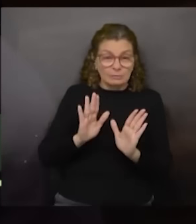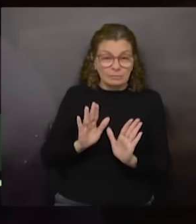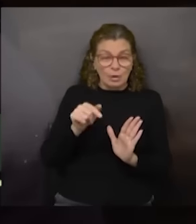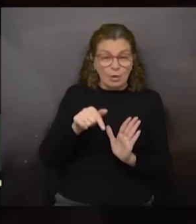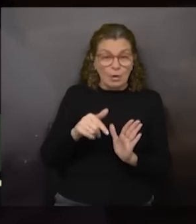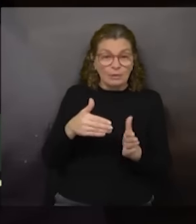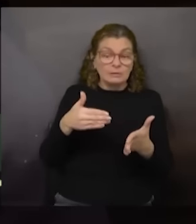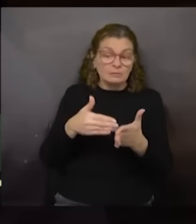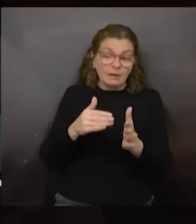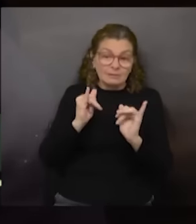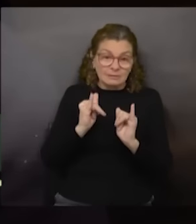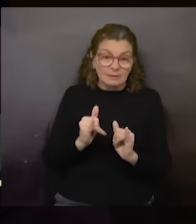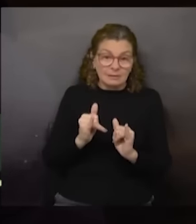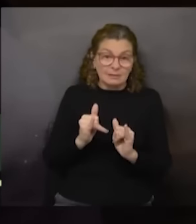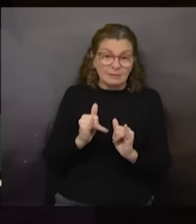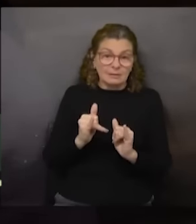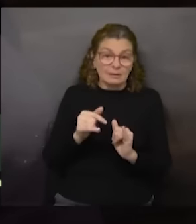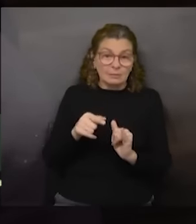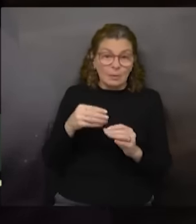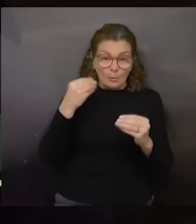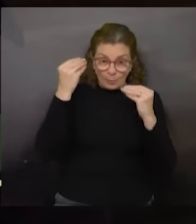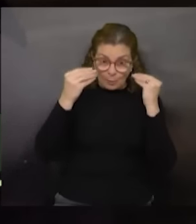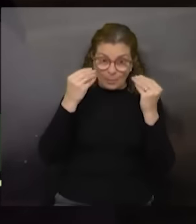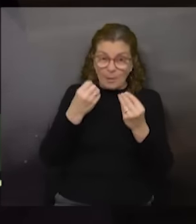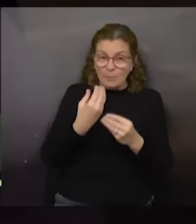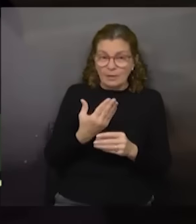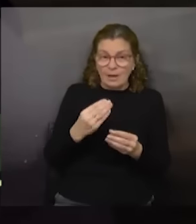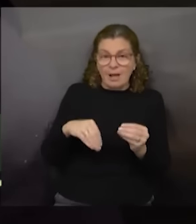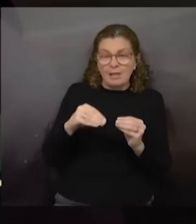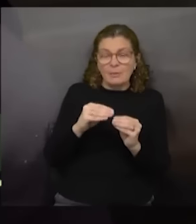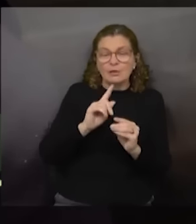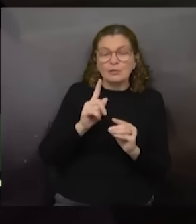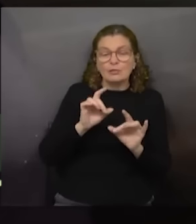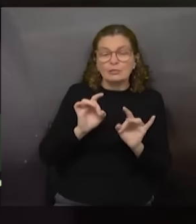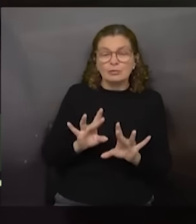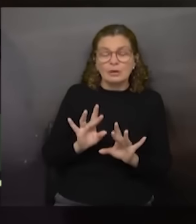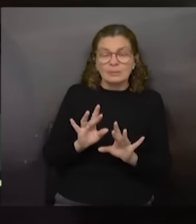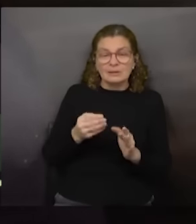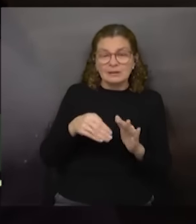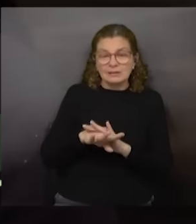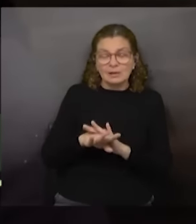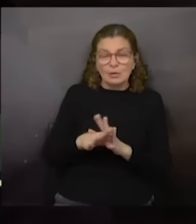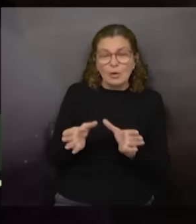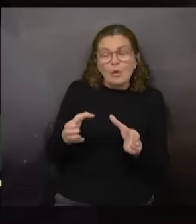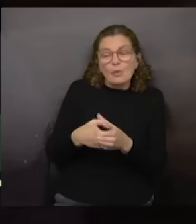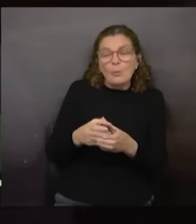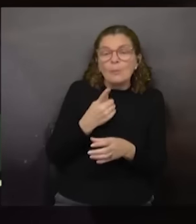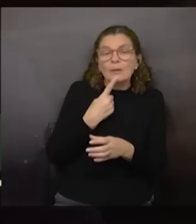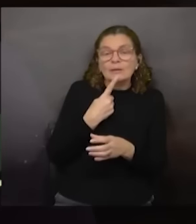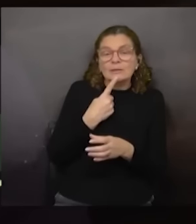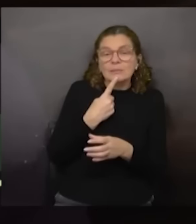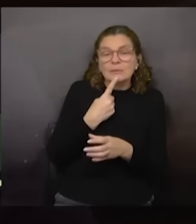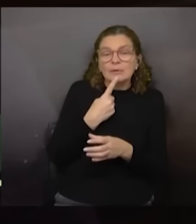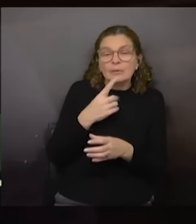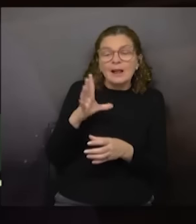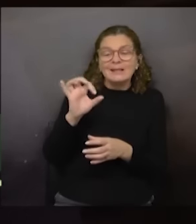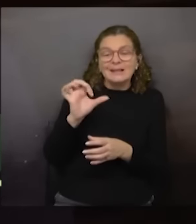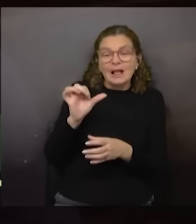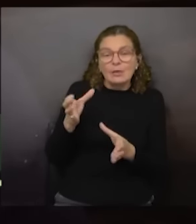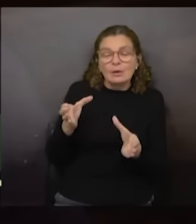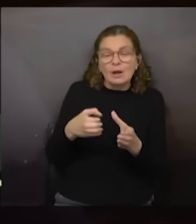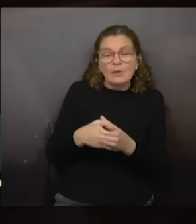hoy lo está haciendo lo ha sido y a nosotros nos preocupa Porque además no solamente porque integró nuestro sector sino también porque es una zadora del partido